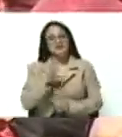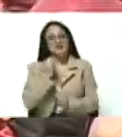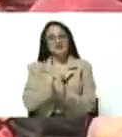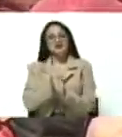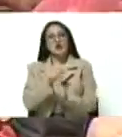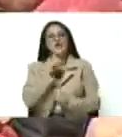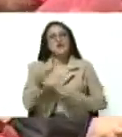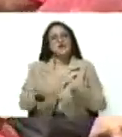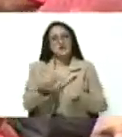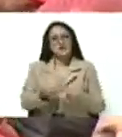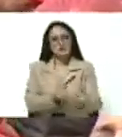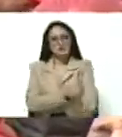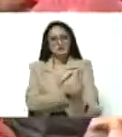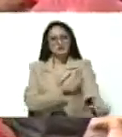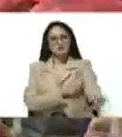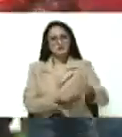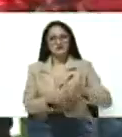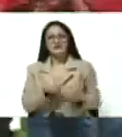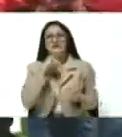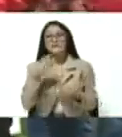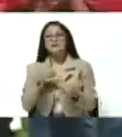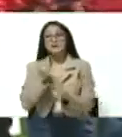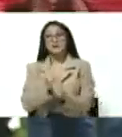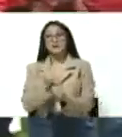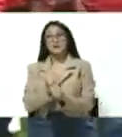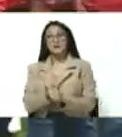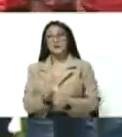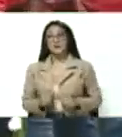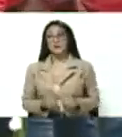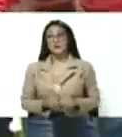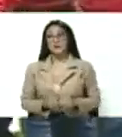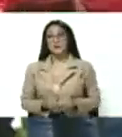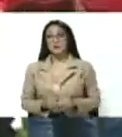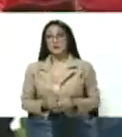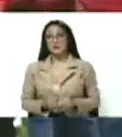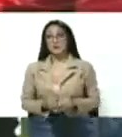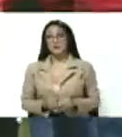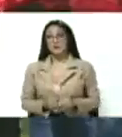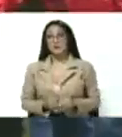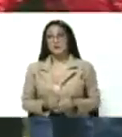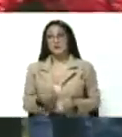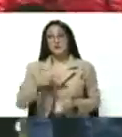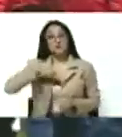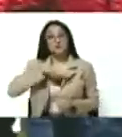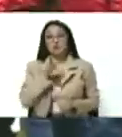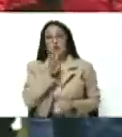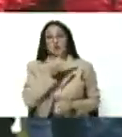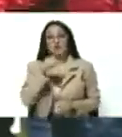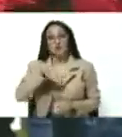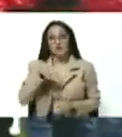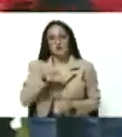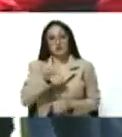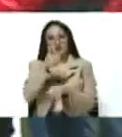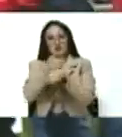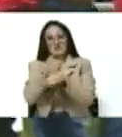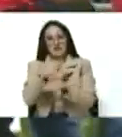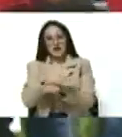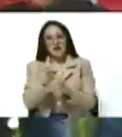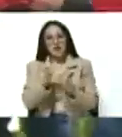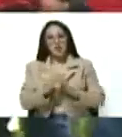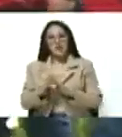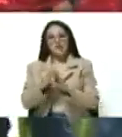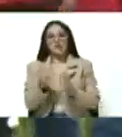lo va a hacer? ¿Quién lo va a hacer ahora? Porque nosotros no estamos aquí como jefe de calle, de comunidad,